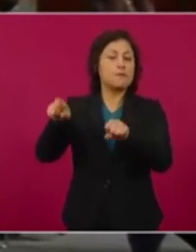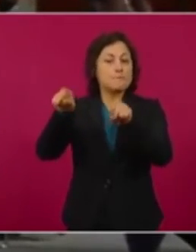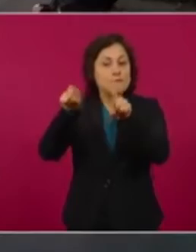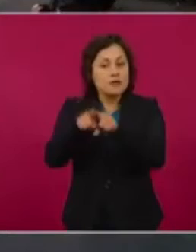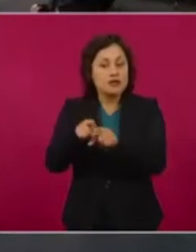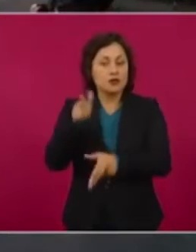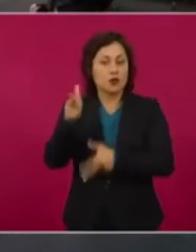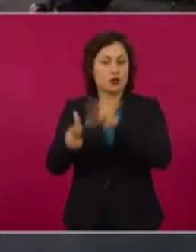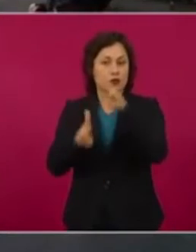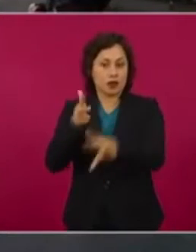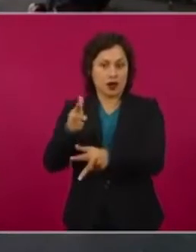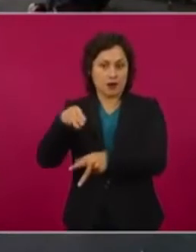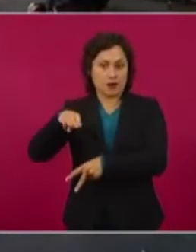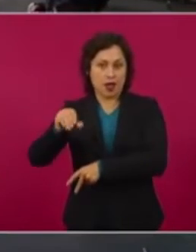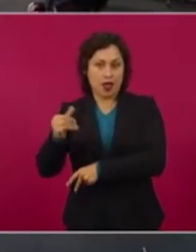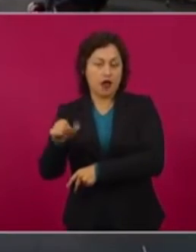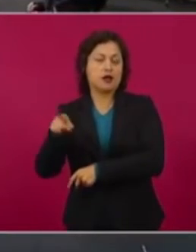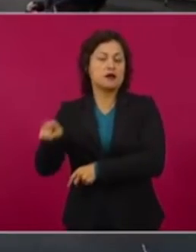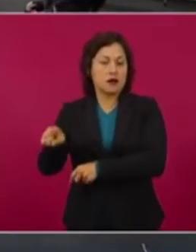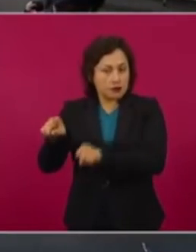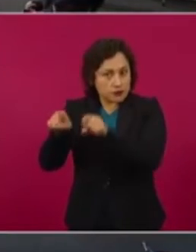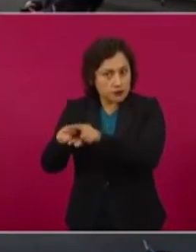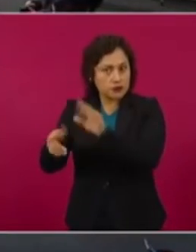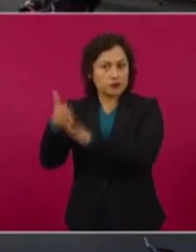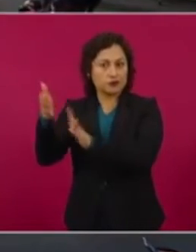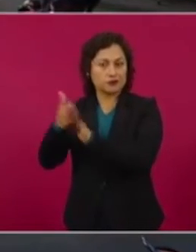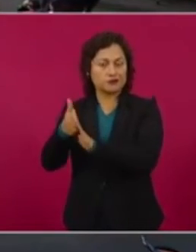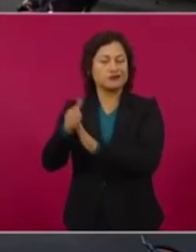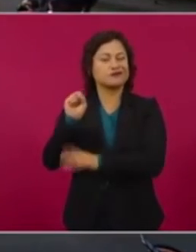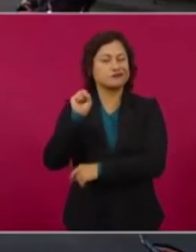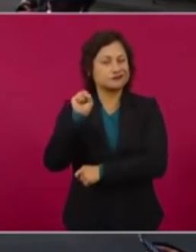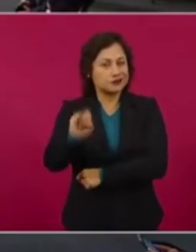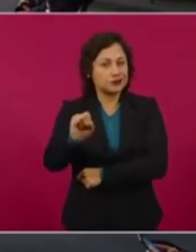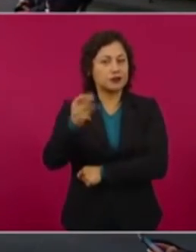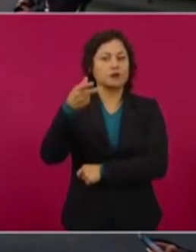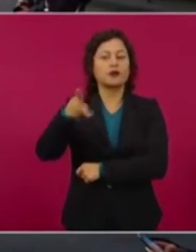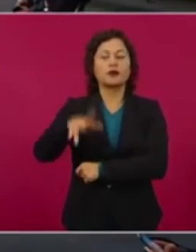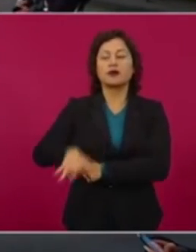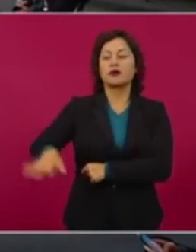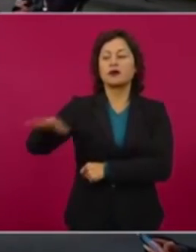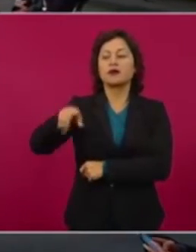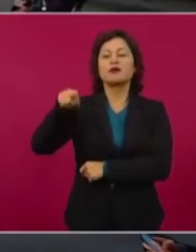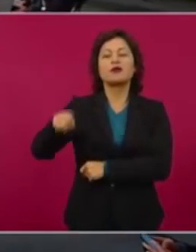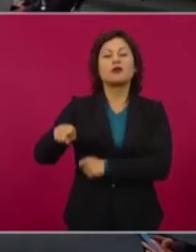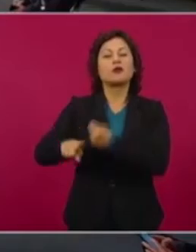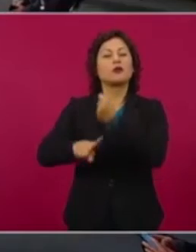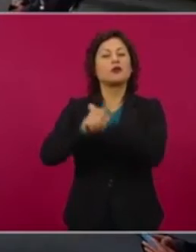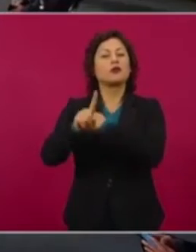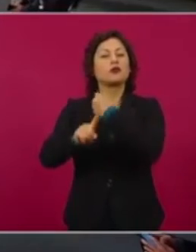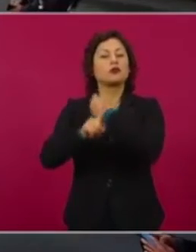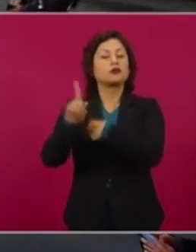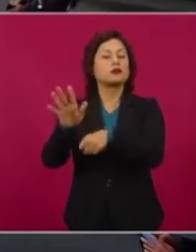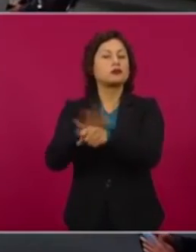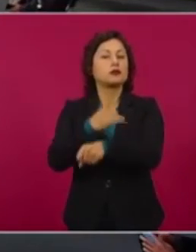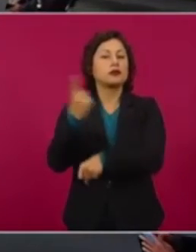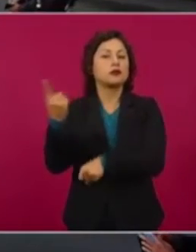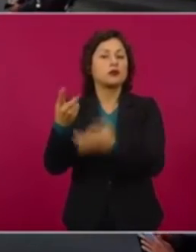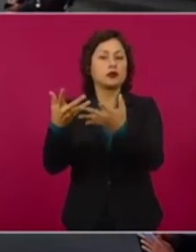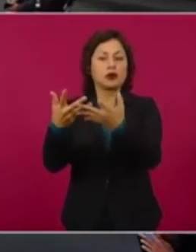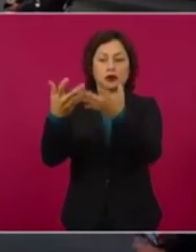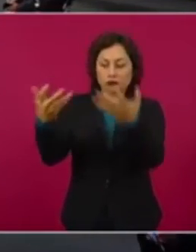allá. Sin embargo, Tulum ha sido aquejada por el tema de que no hay certezas en las